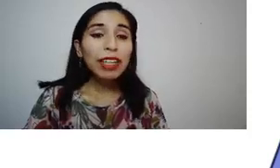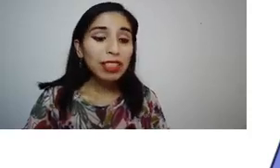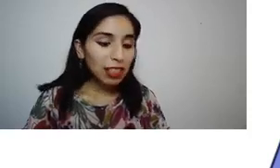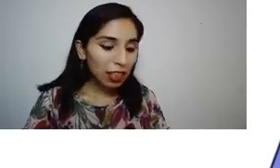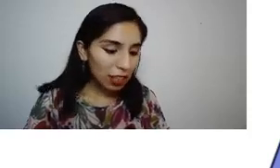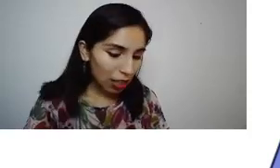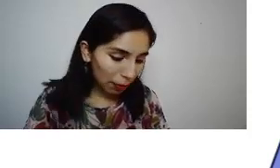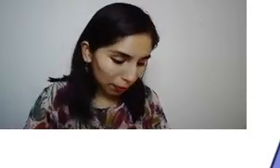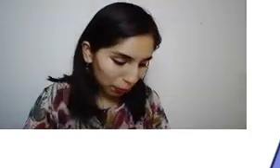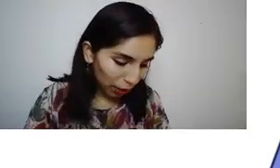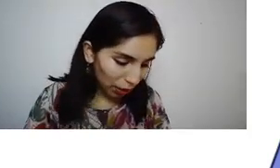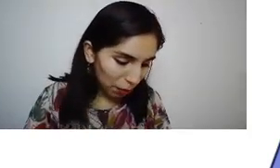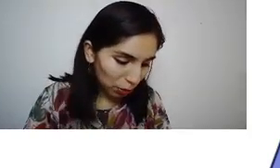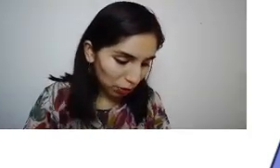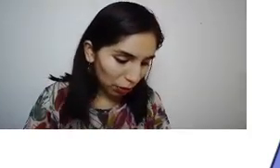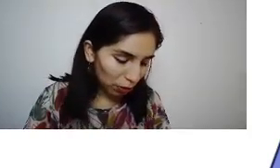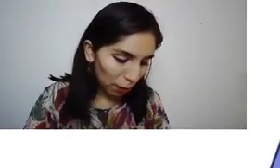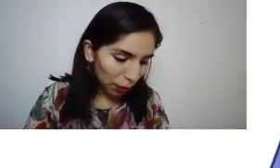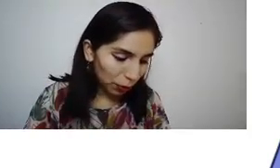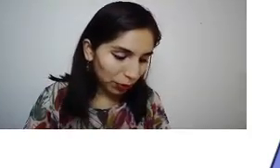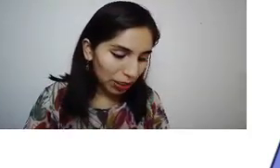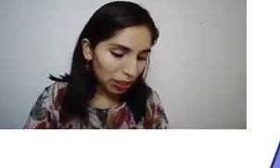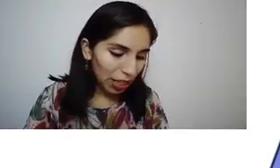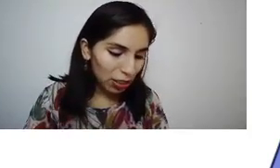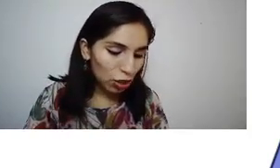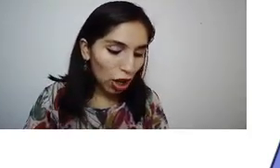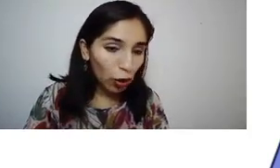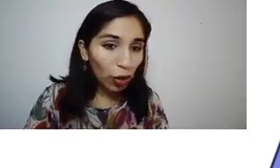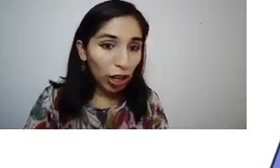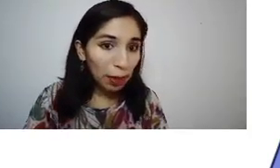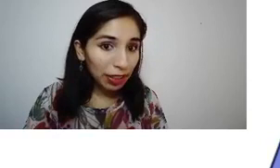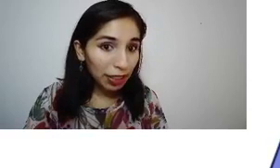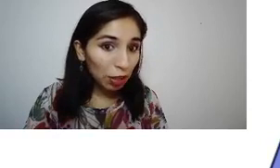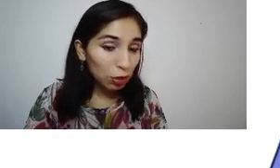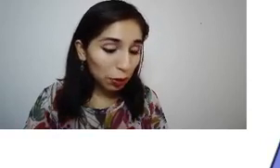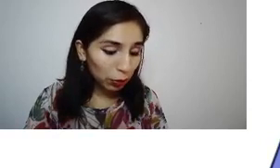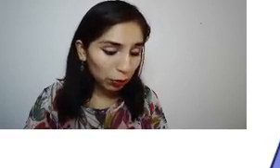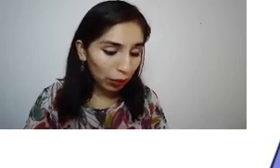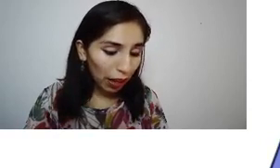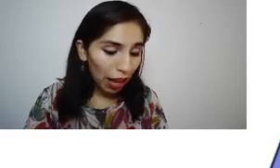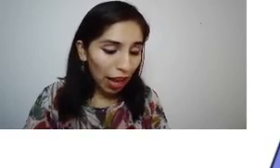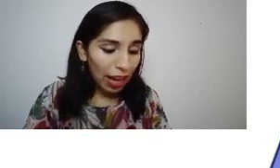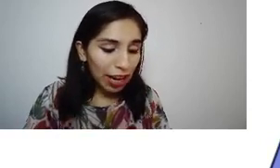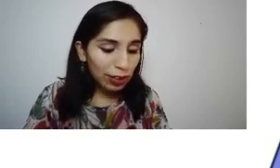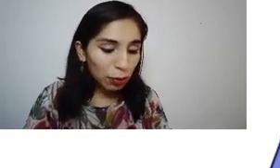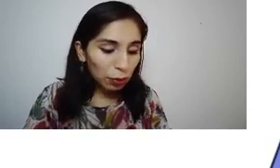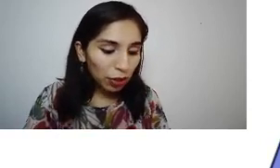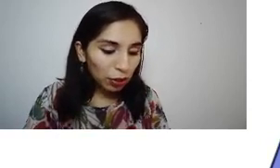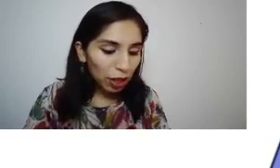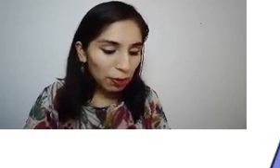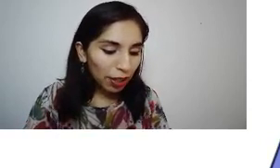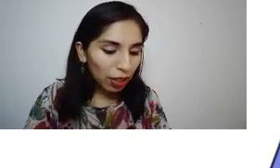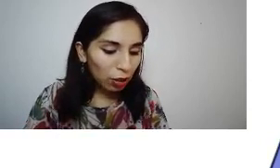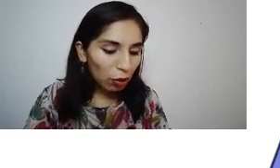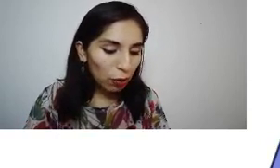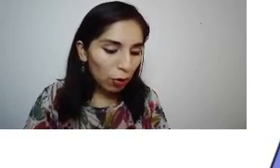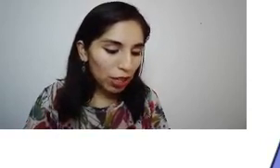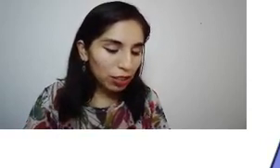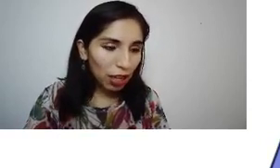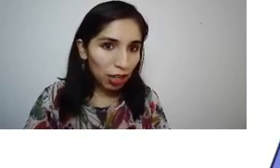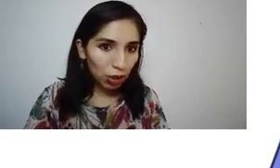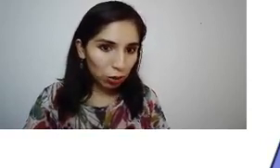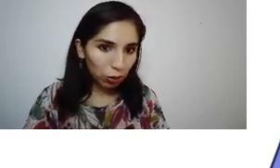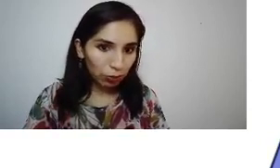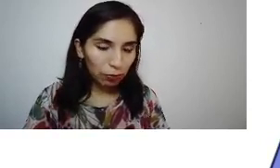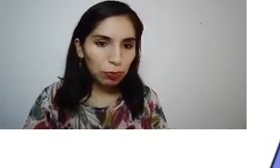son muy parecidas a ver por aquí pasa una pregunta la señora olga marquina nos pregunta las computadoras viejas como